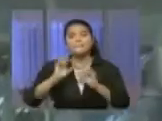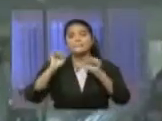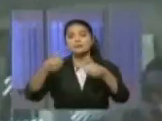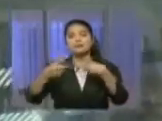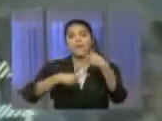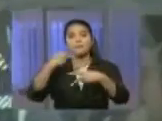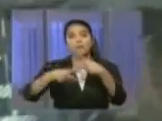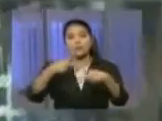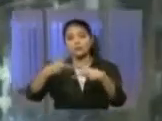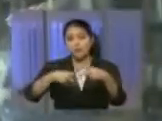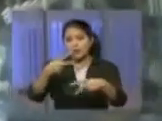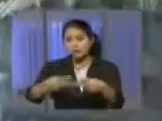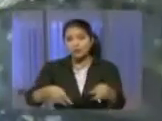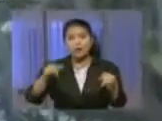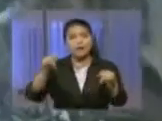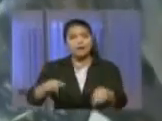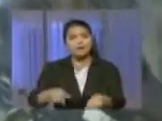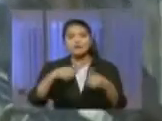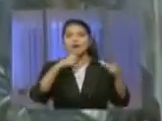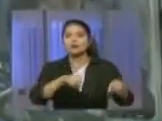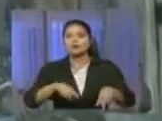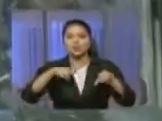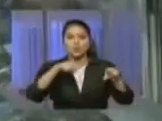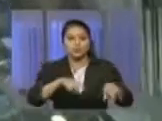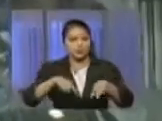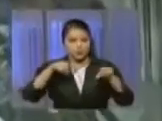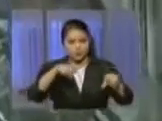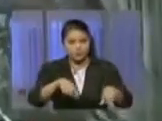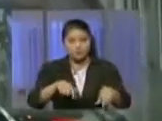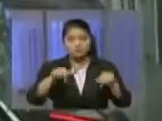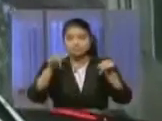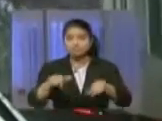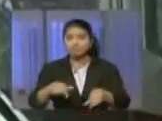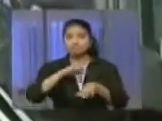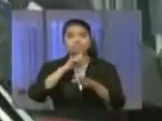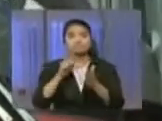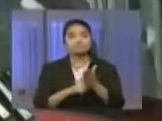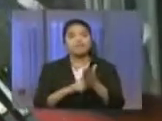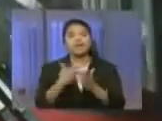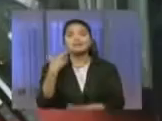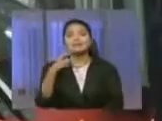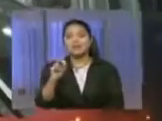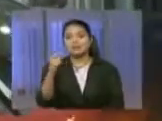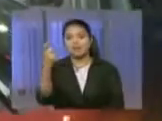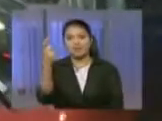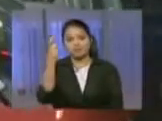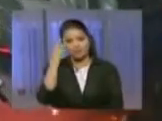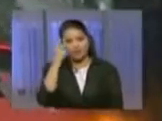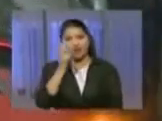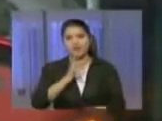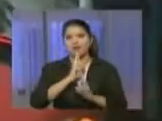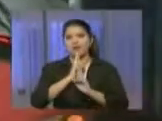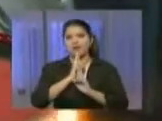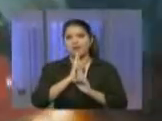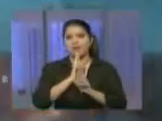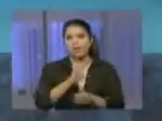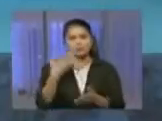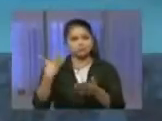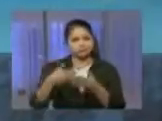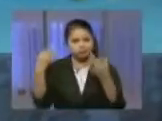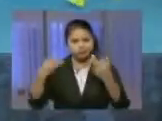proceso de agricultura urbana estamos cumpliendo en 30 días hechos